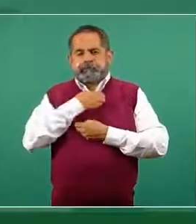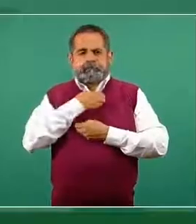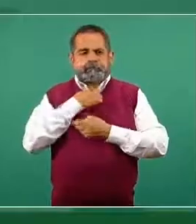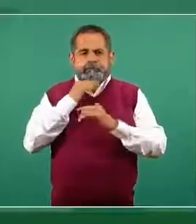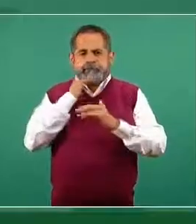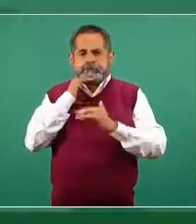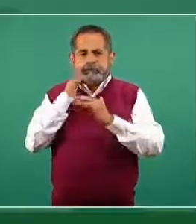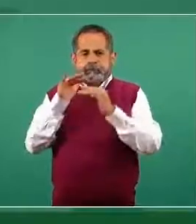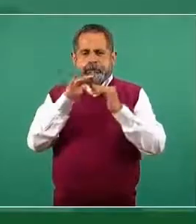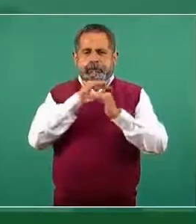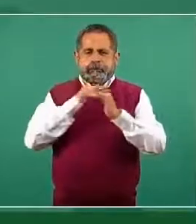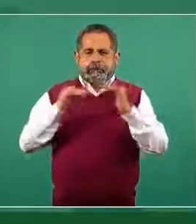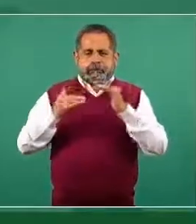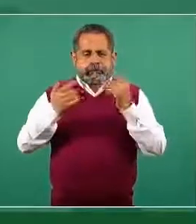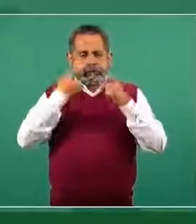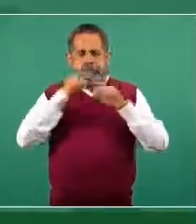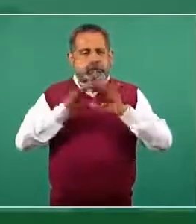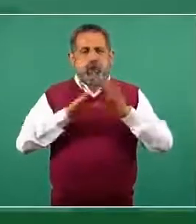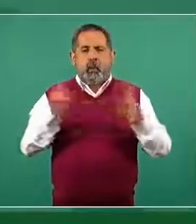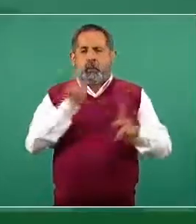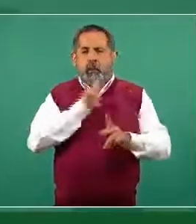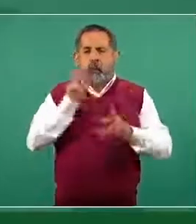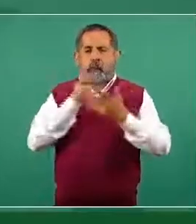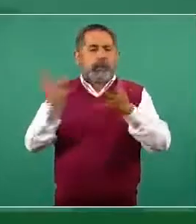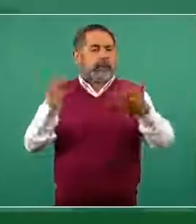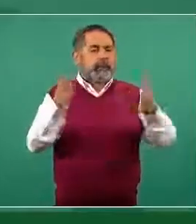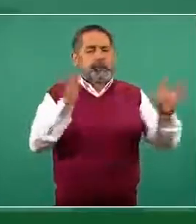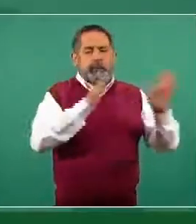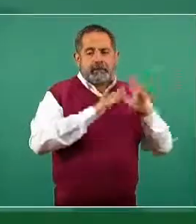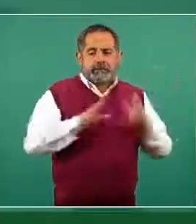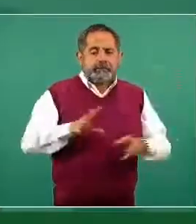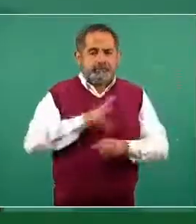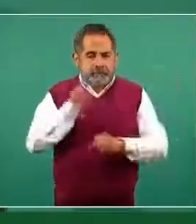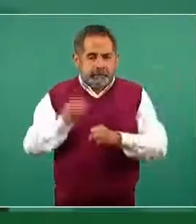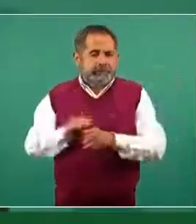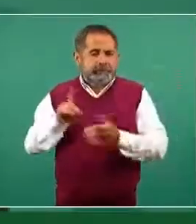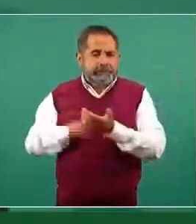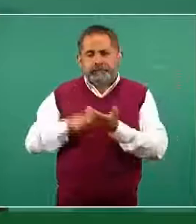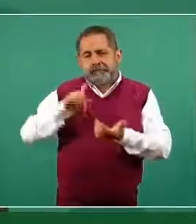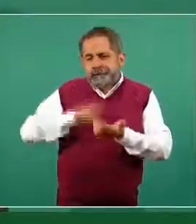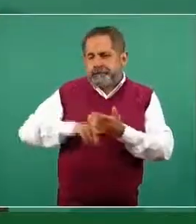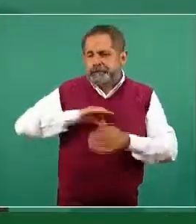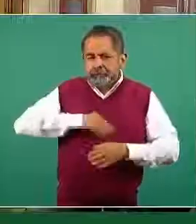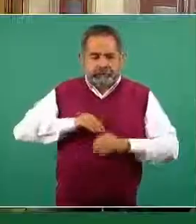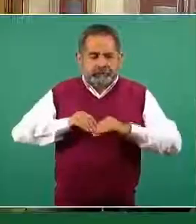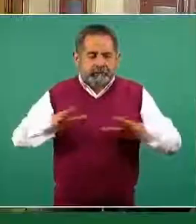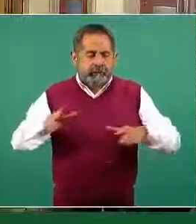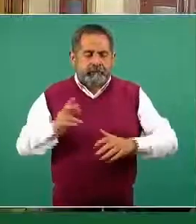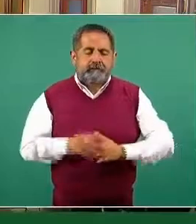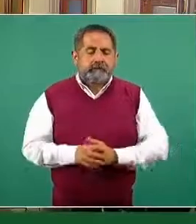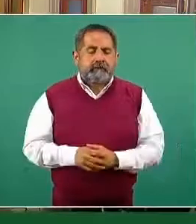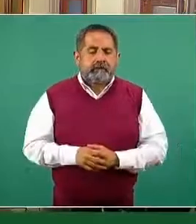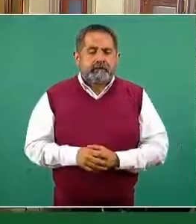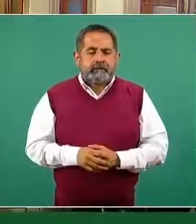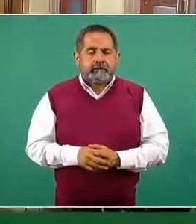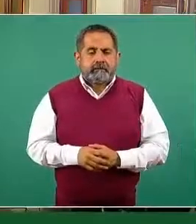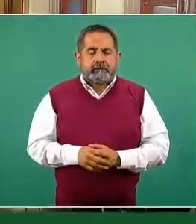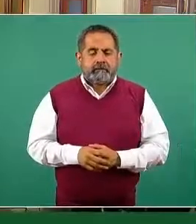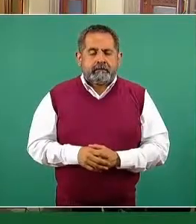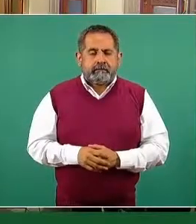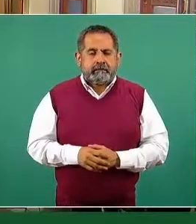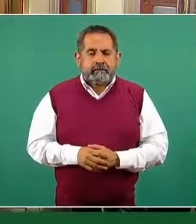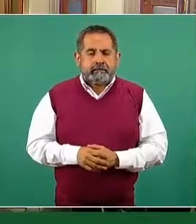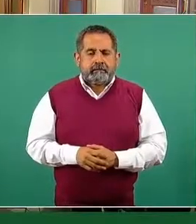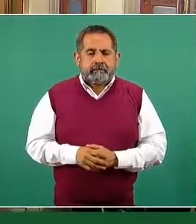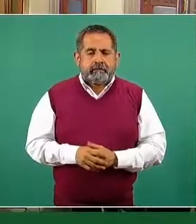estar potencialmente contaminado con aerosoles que pudieran contener al virus SARS-CoV-2.